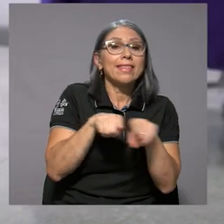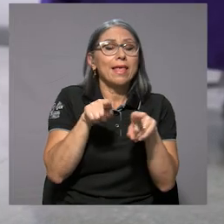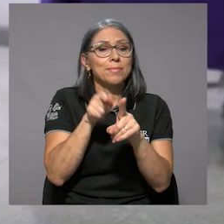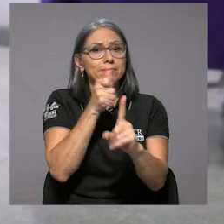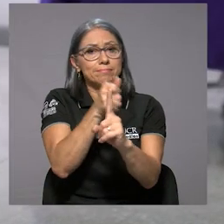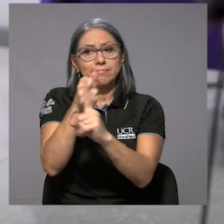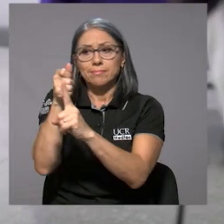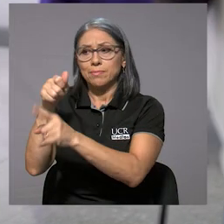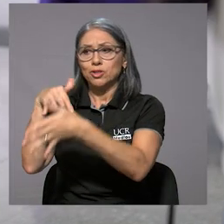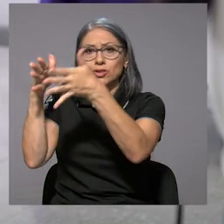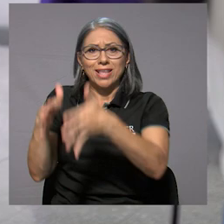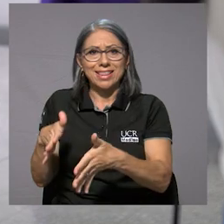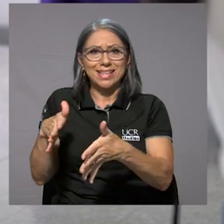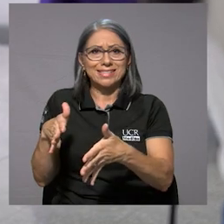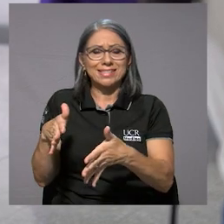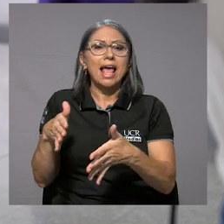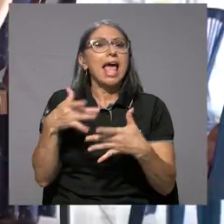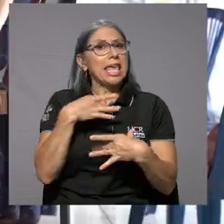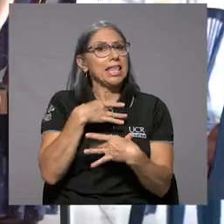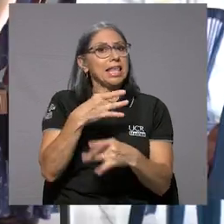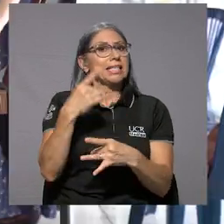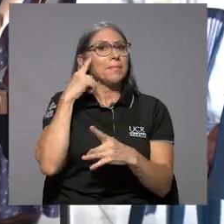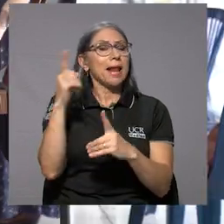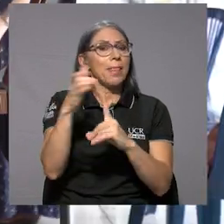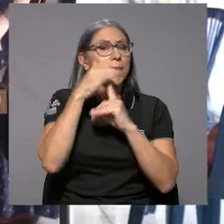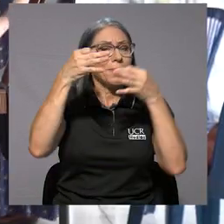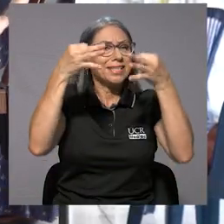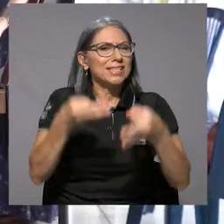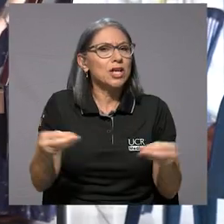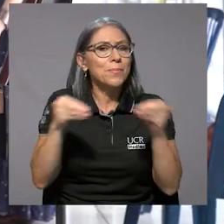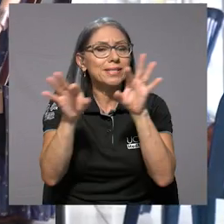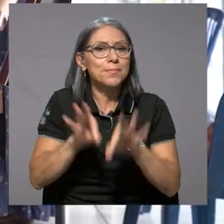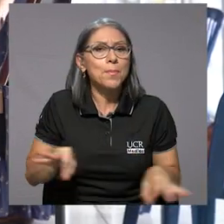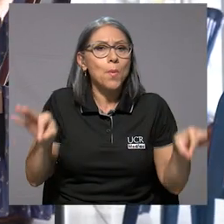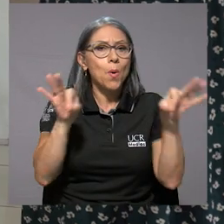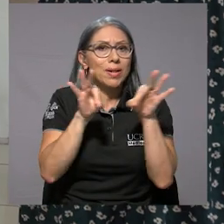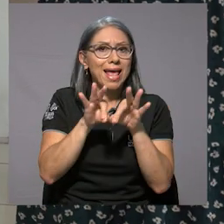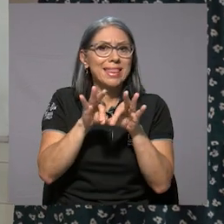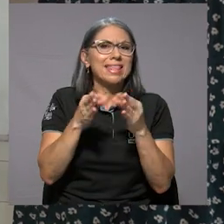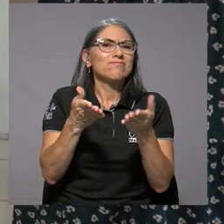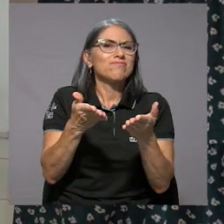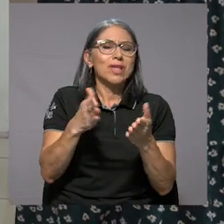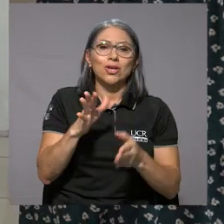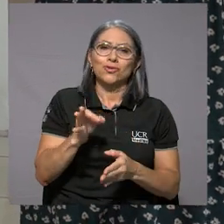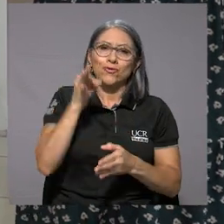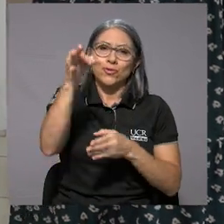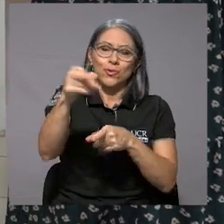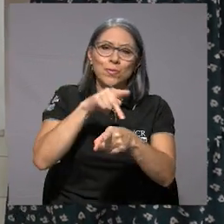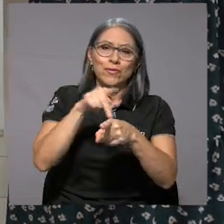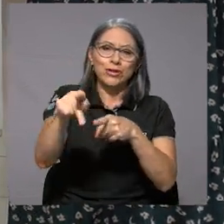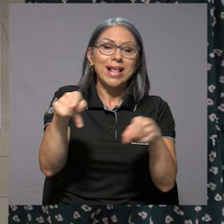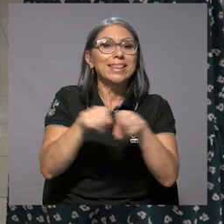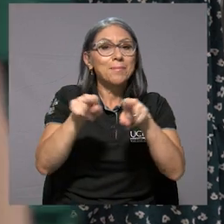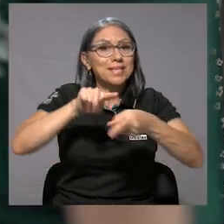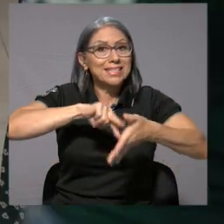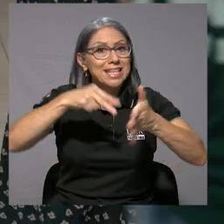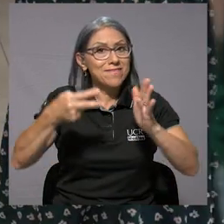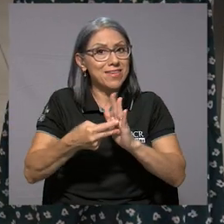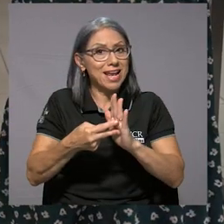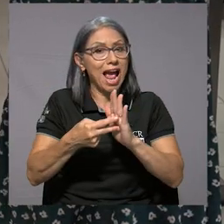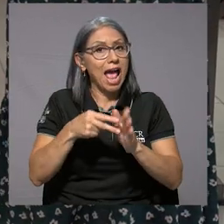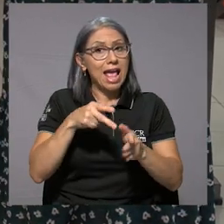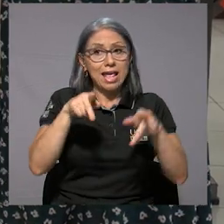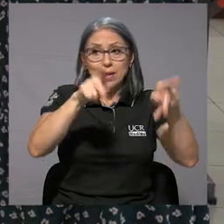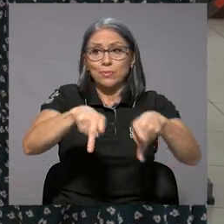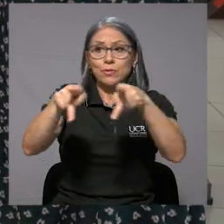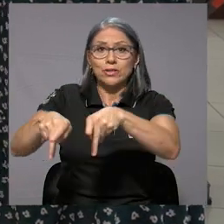estudiantes, por una de las decisiones más importantes, como lo es su futuro profesional, lo que implica también la profesionalización de la